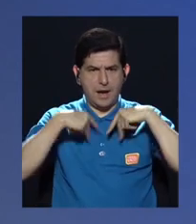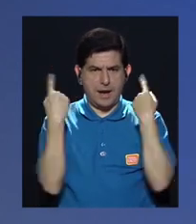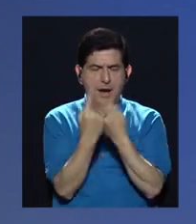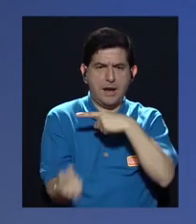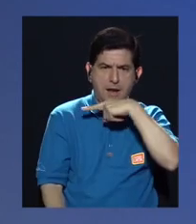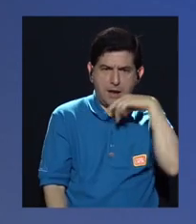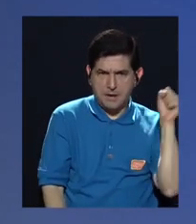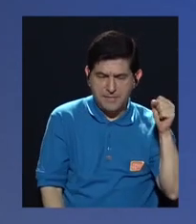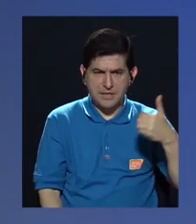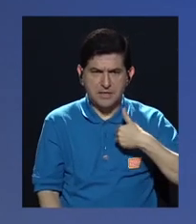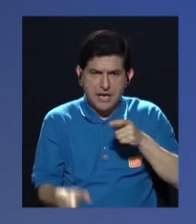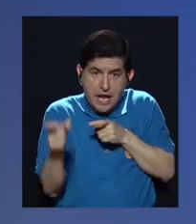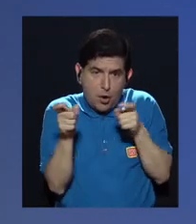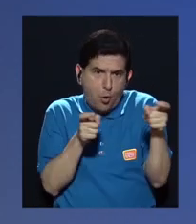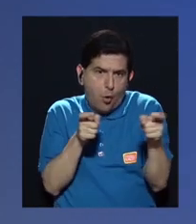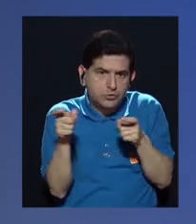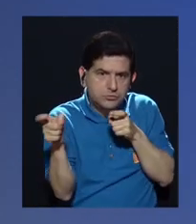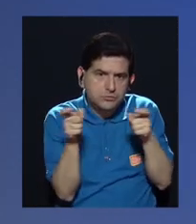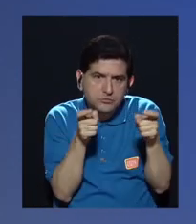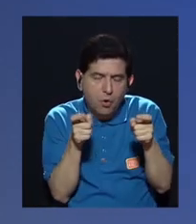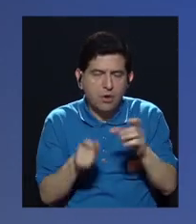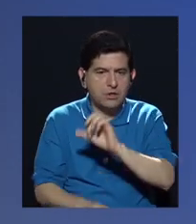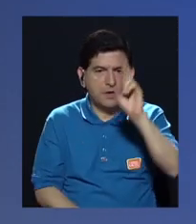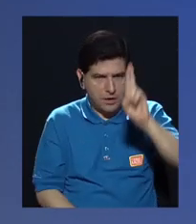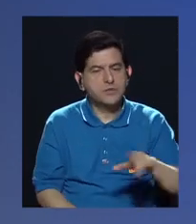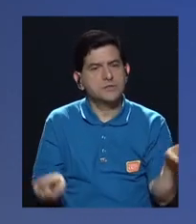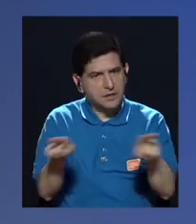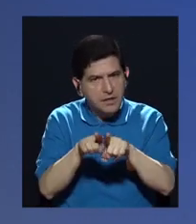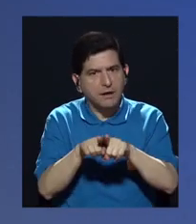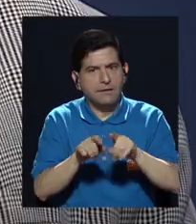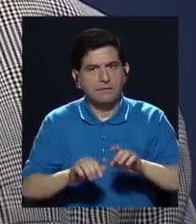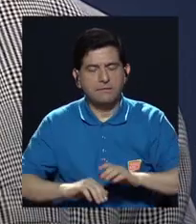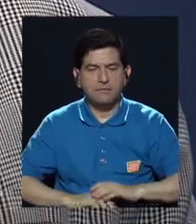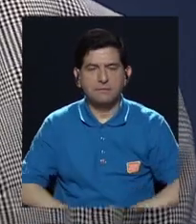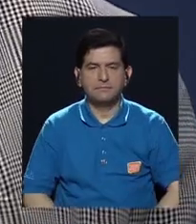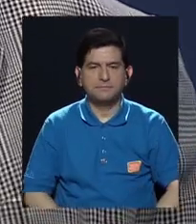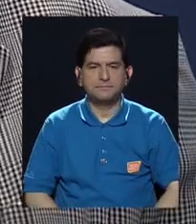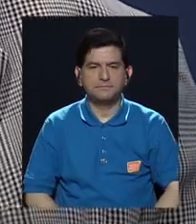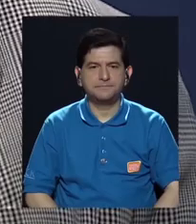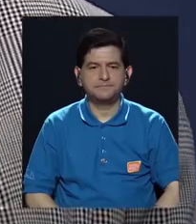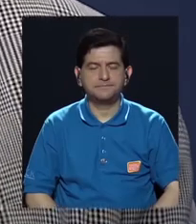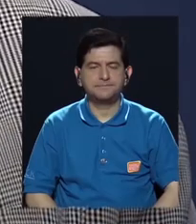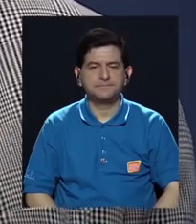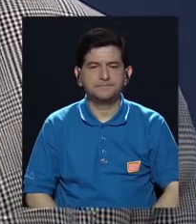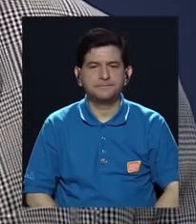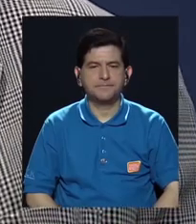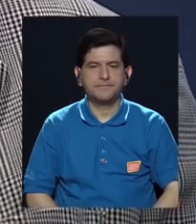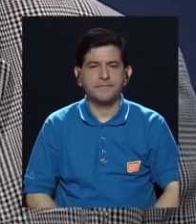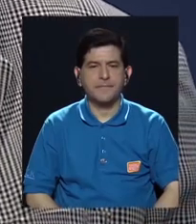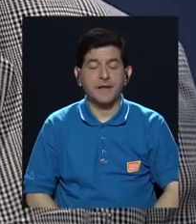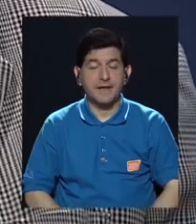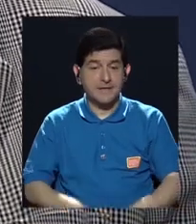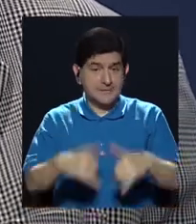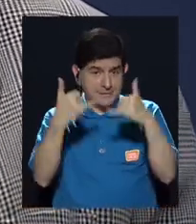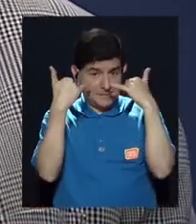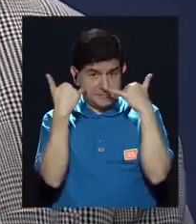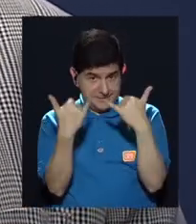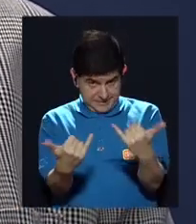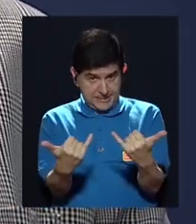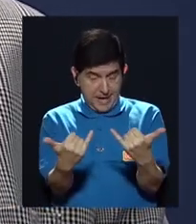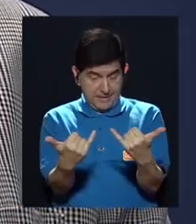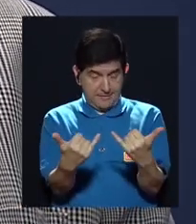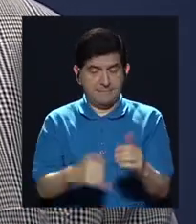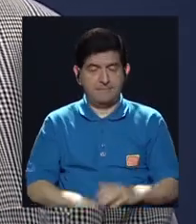Partido Comunista, tenía control sobre esa Costa Rica también. Bueno, es que cuando ya se